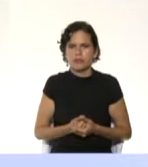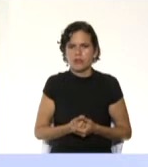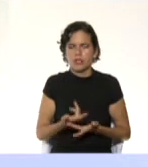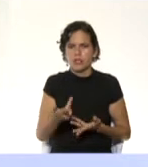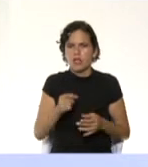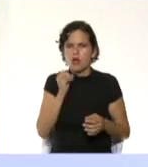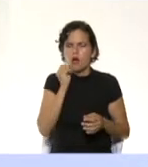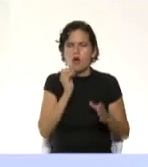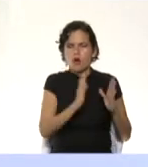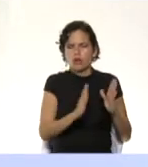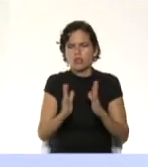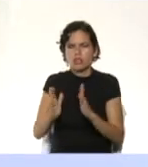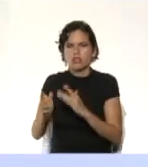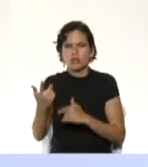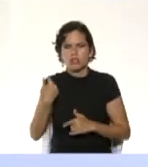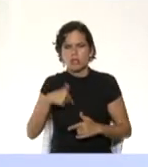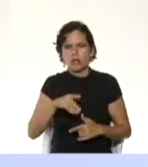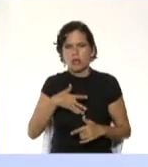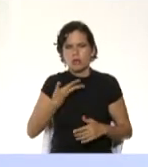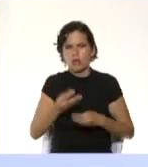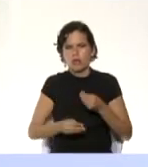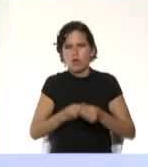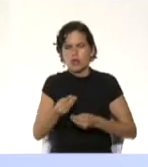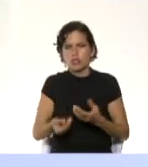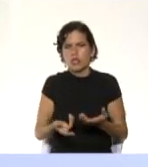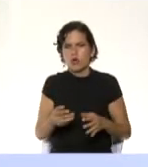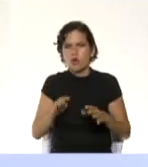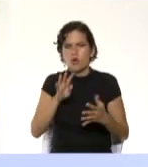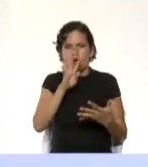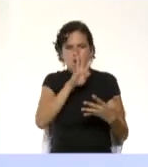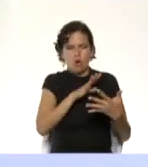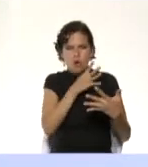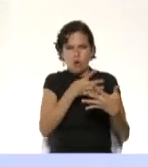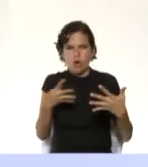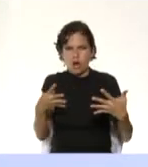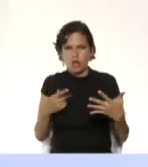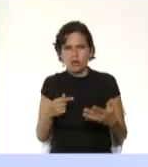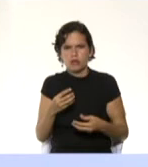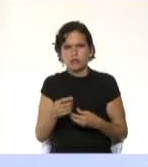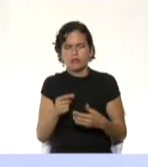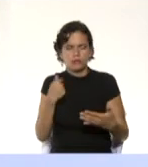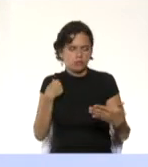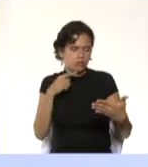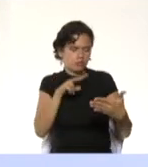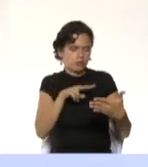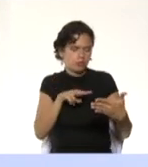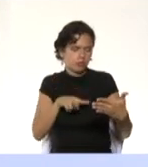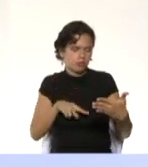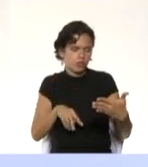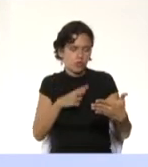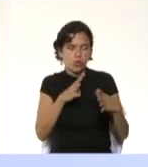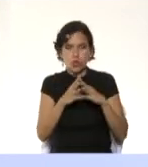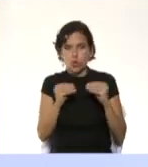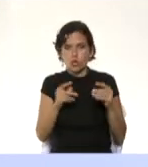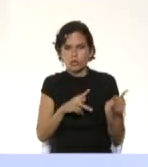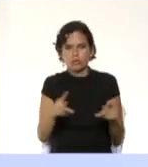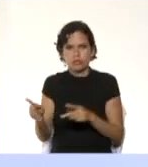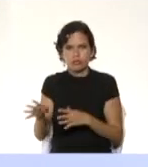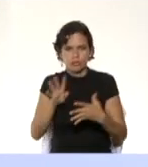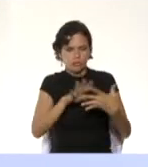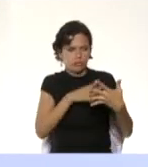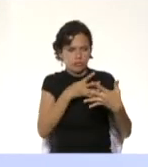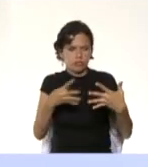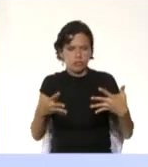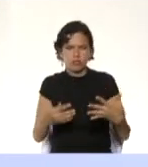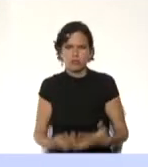horario. Cumplir con cada una de esas pautas que hemos establecido en ese horario. Porque si nos